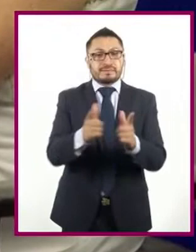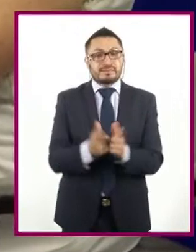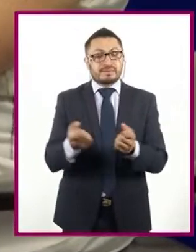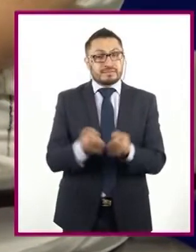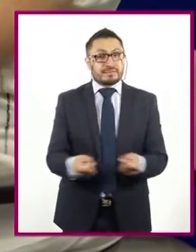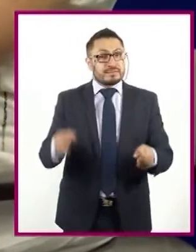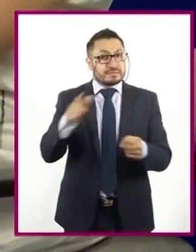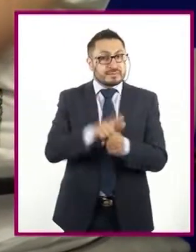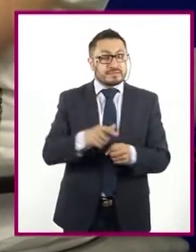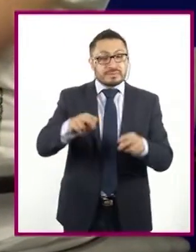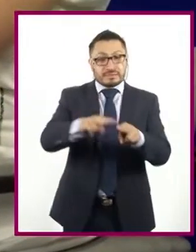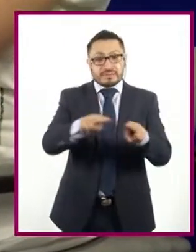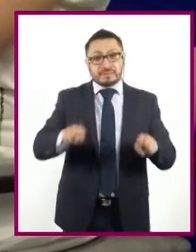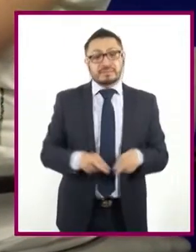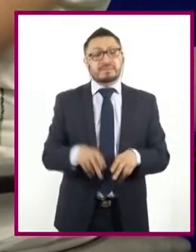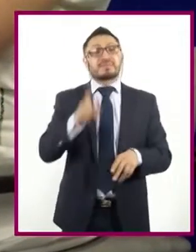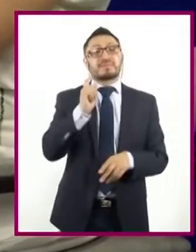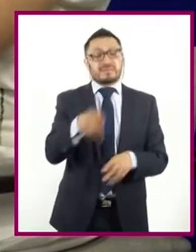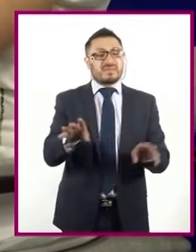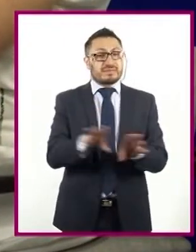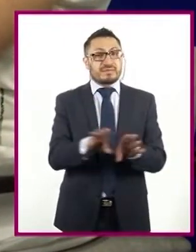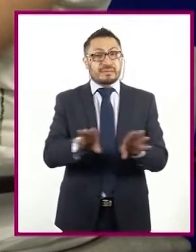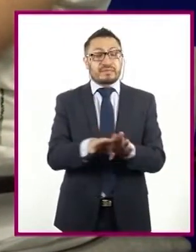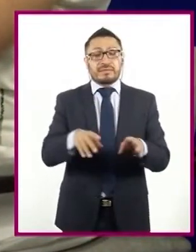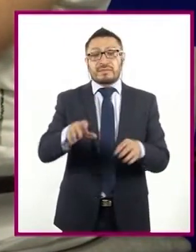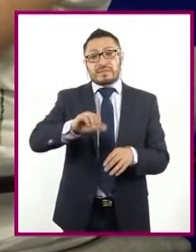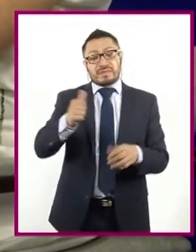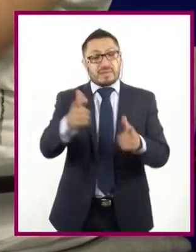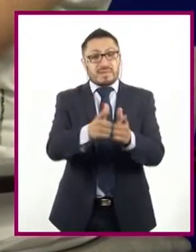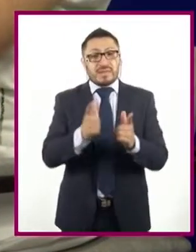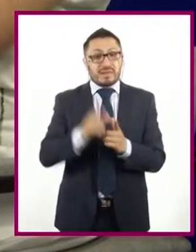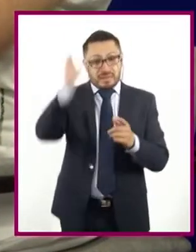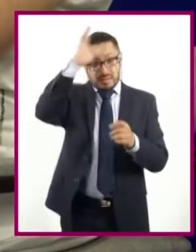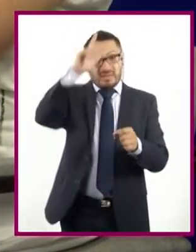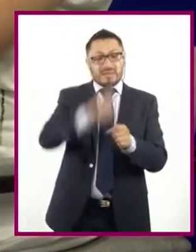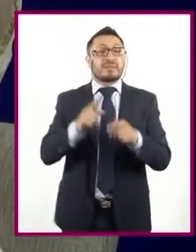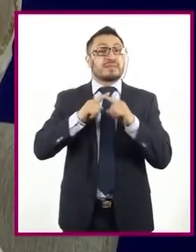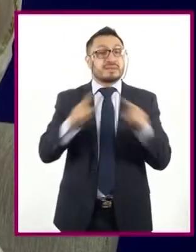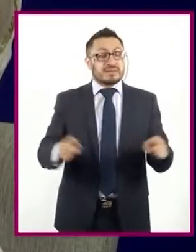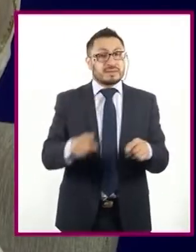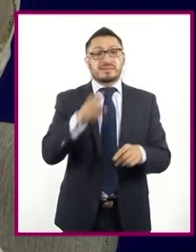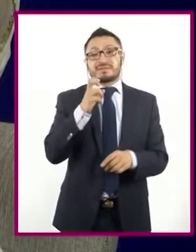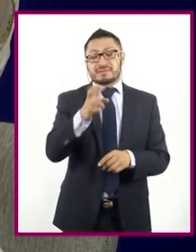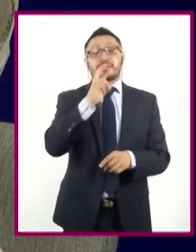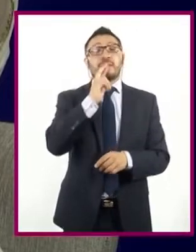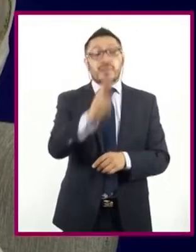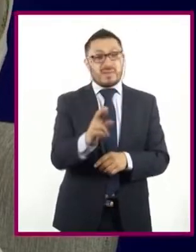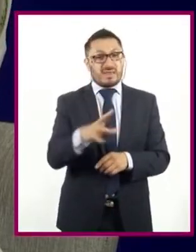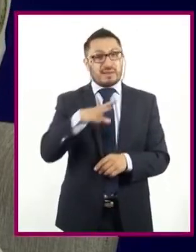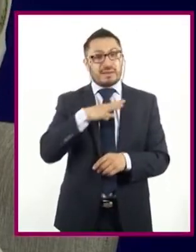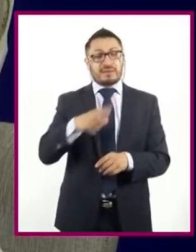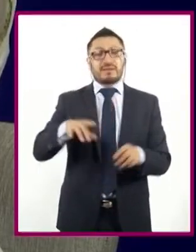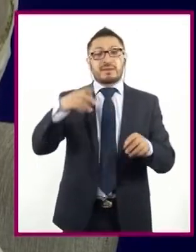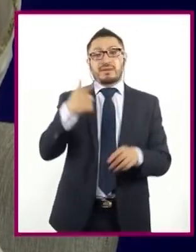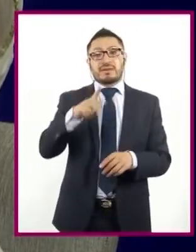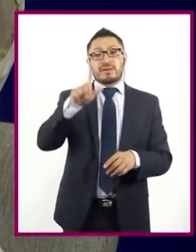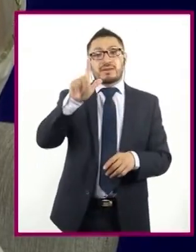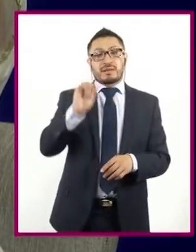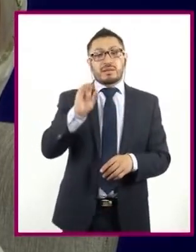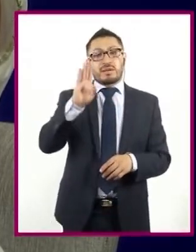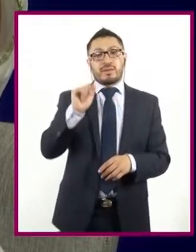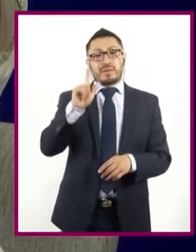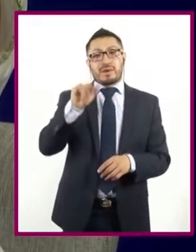una nación se deben a la influencia de otros grupos con culturas diferentes, como resultado de la globalización